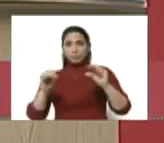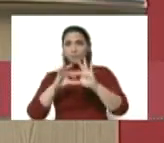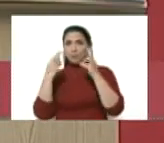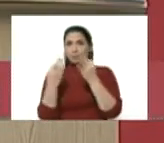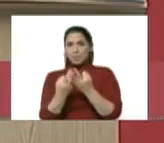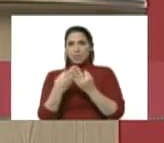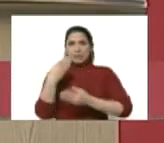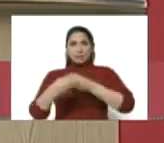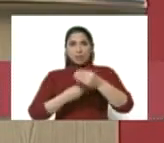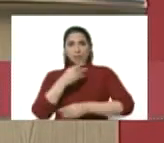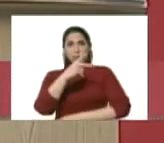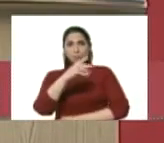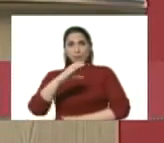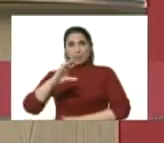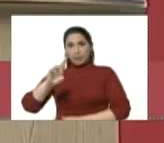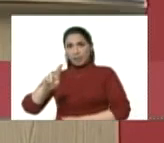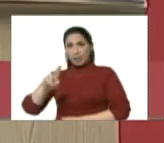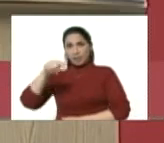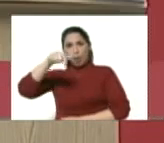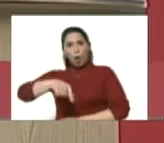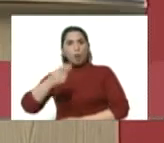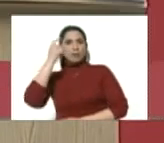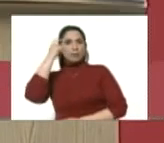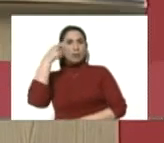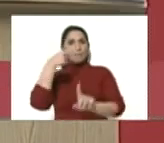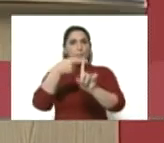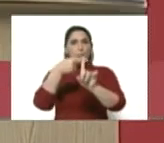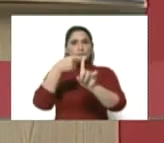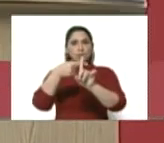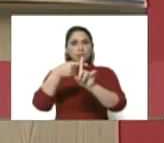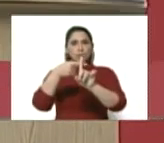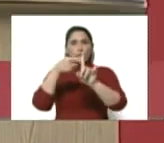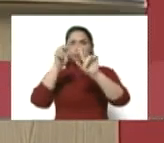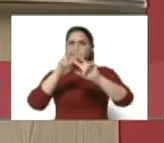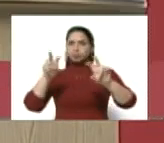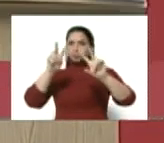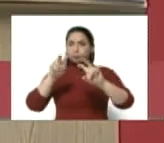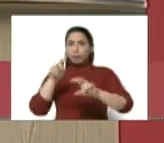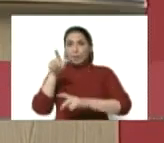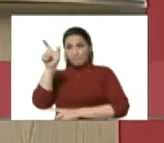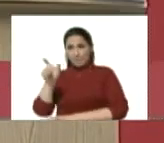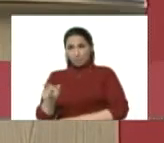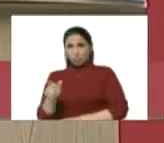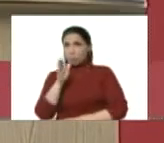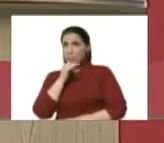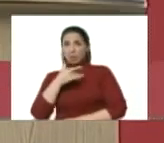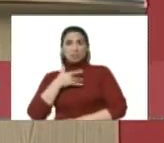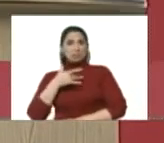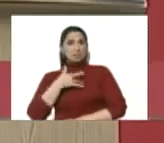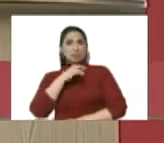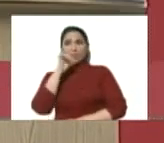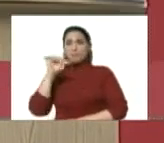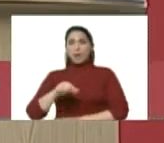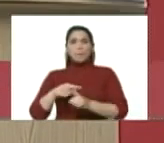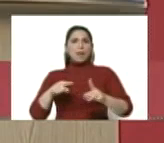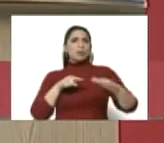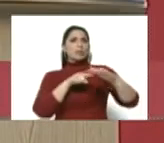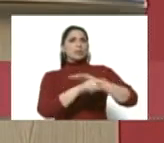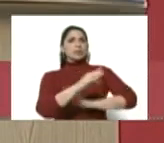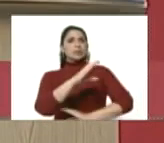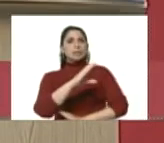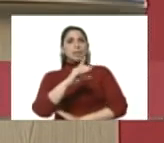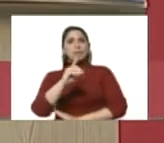tomó la PCR y el día de hoy dio positivo a la prueba molecular. Es un paciente asintomático y está ingresado en el